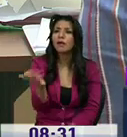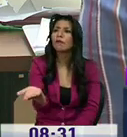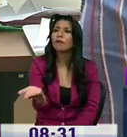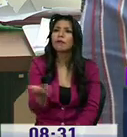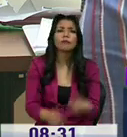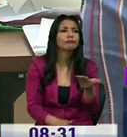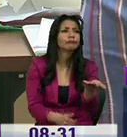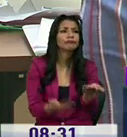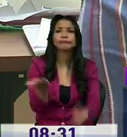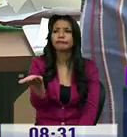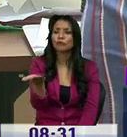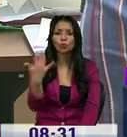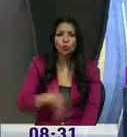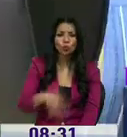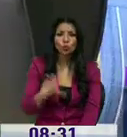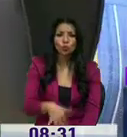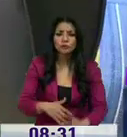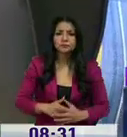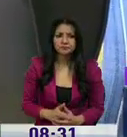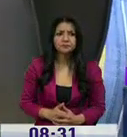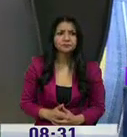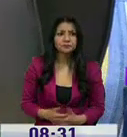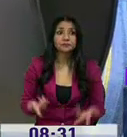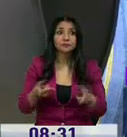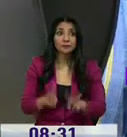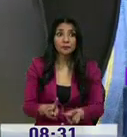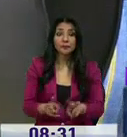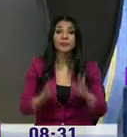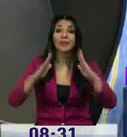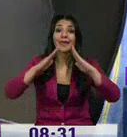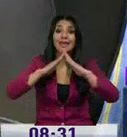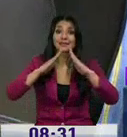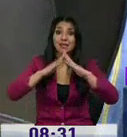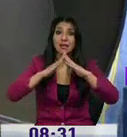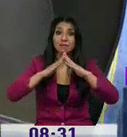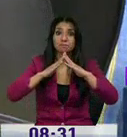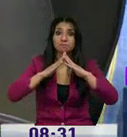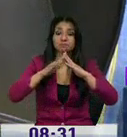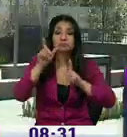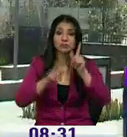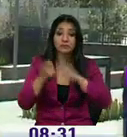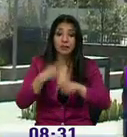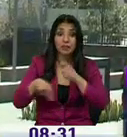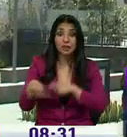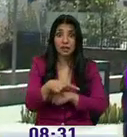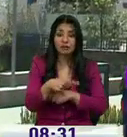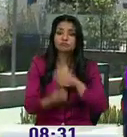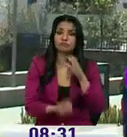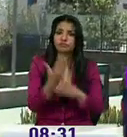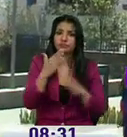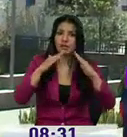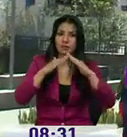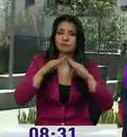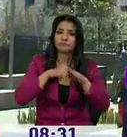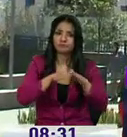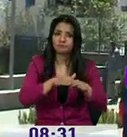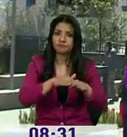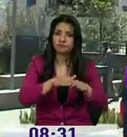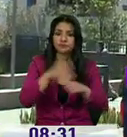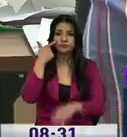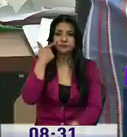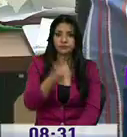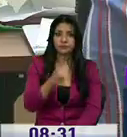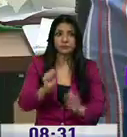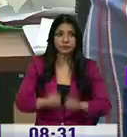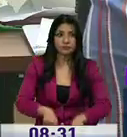la mendicidad infantil. Junto a la creación de la Casa de Víctimas de Trata de Personas, la cual contará con el respaldo de la